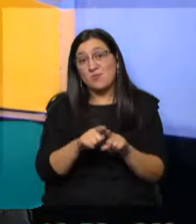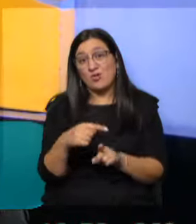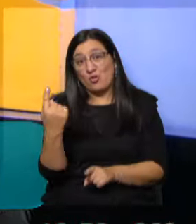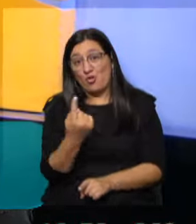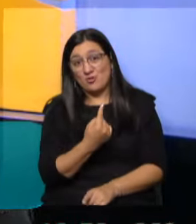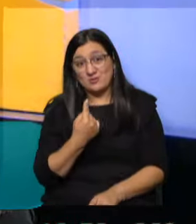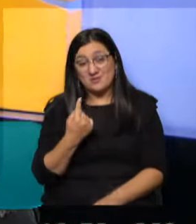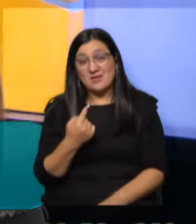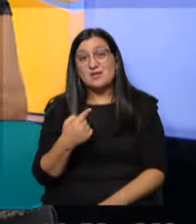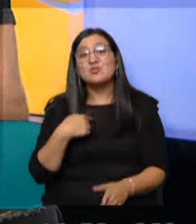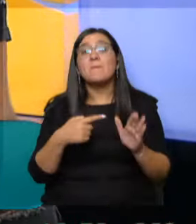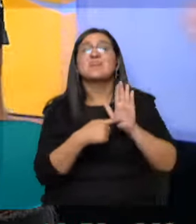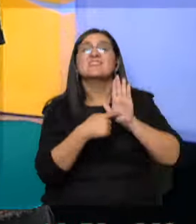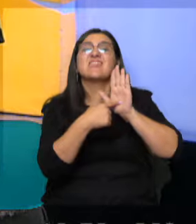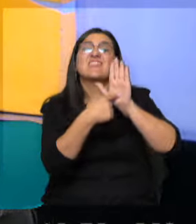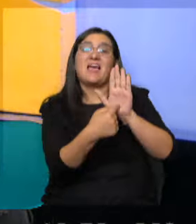Yo entendí lo mismo que todos. Yo era el presentador.